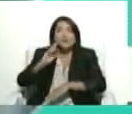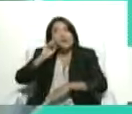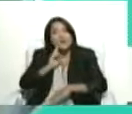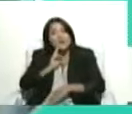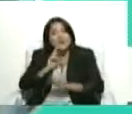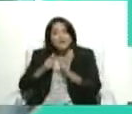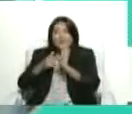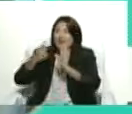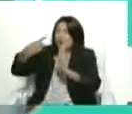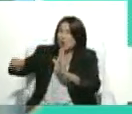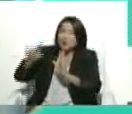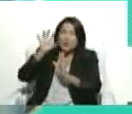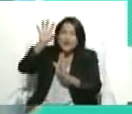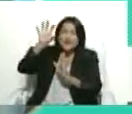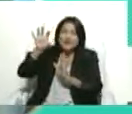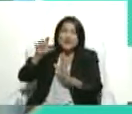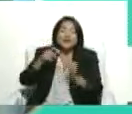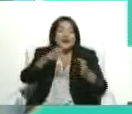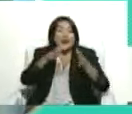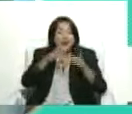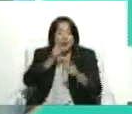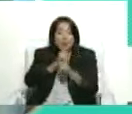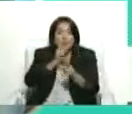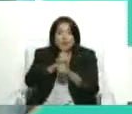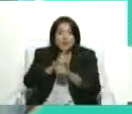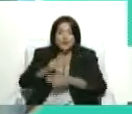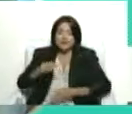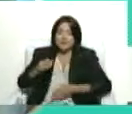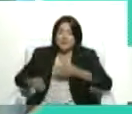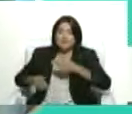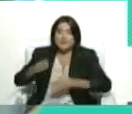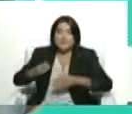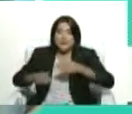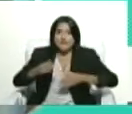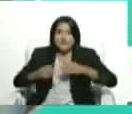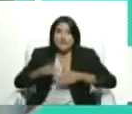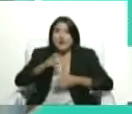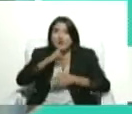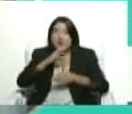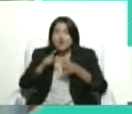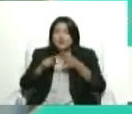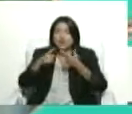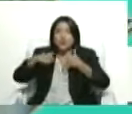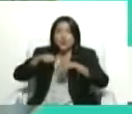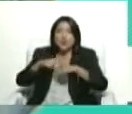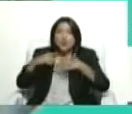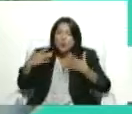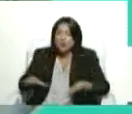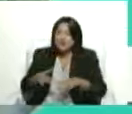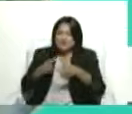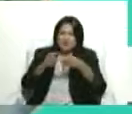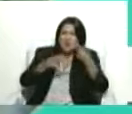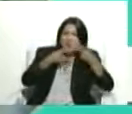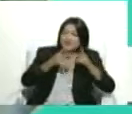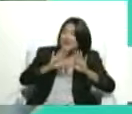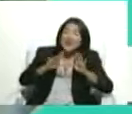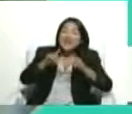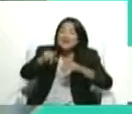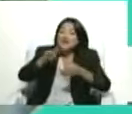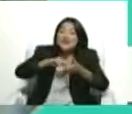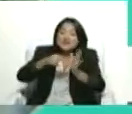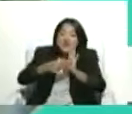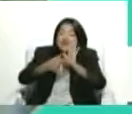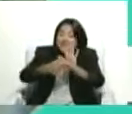en cualquier parte, los niños que ganaron el campeonato ahorita de robótica, que ganamos el oro y la plata, eso no tiene nada que ver con un partido político. Es